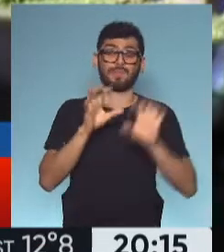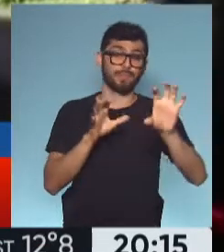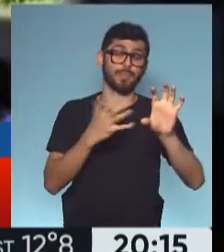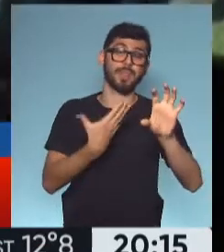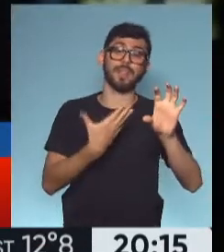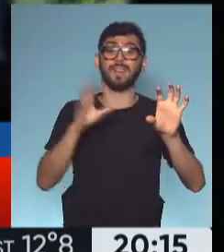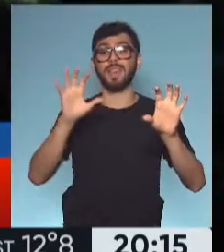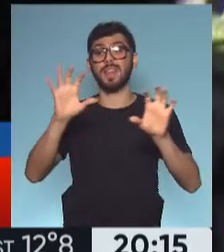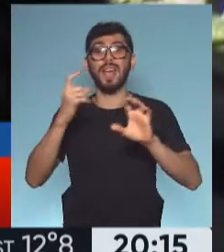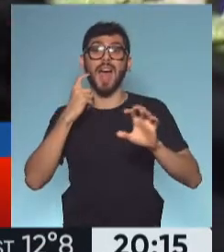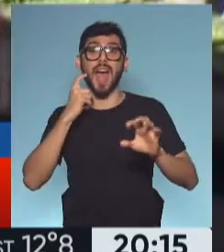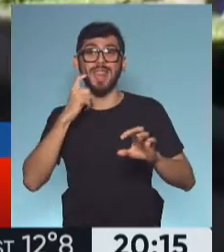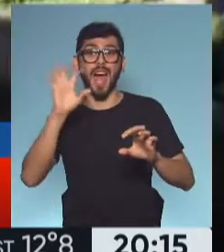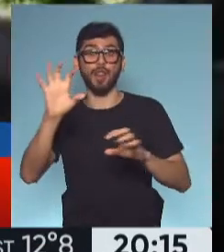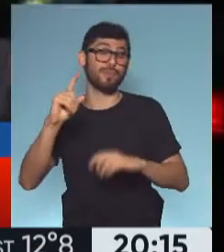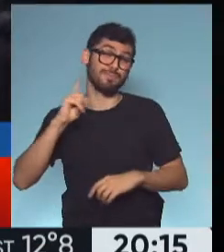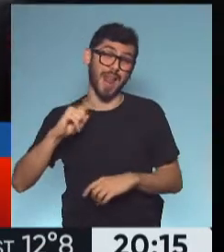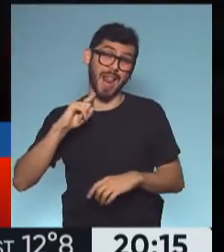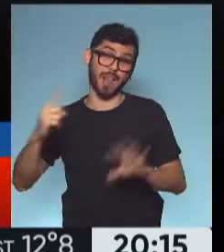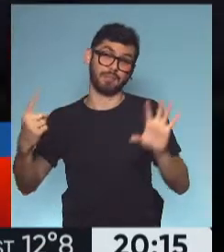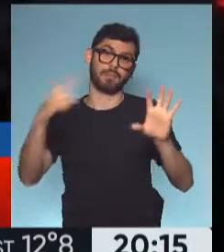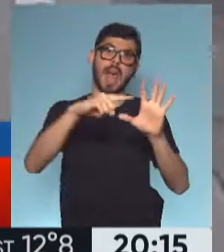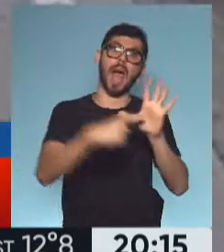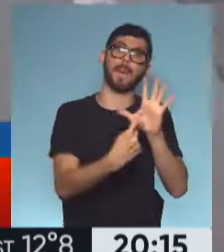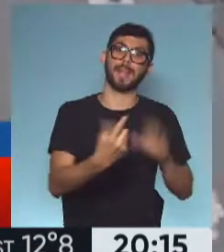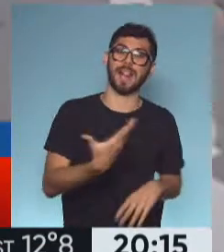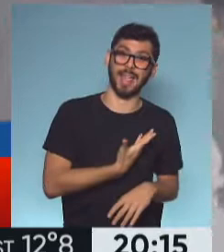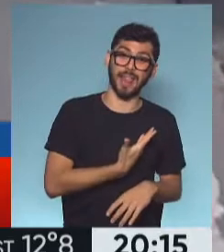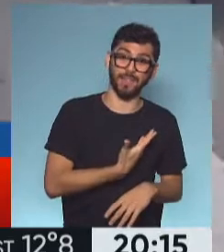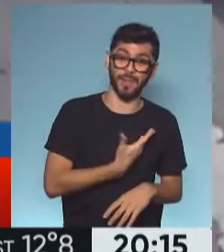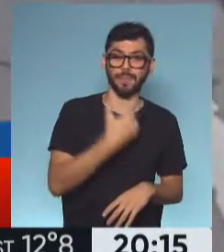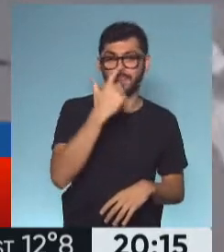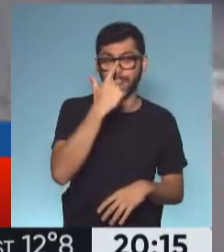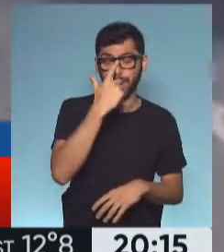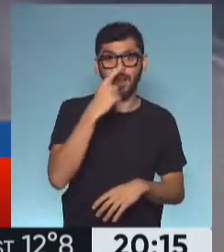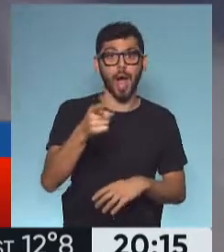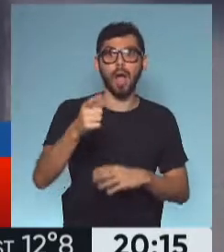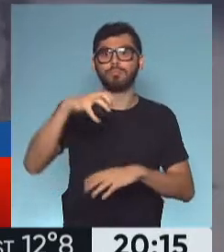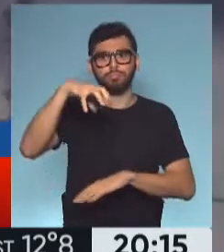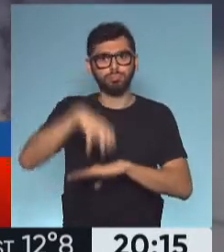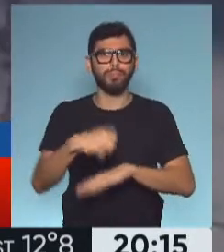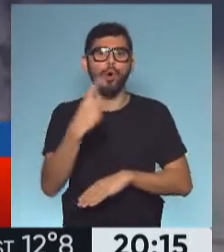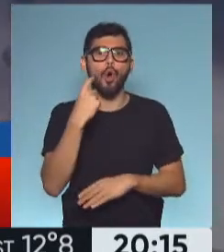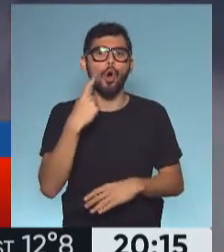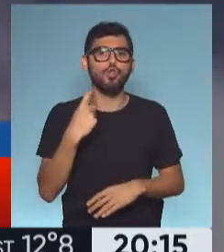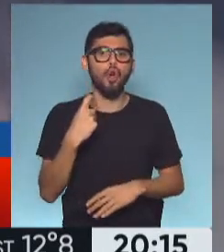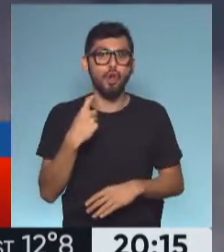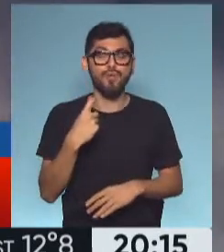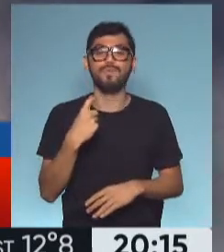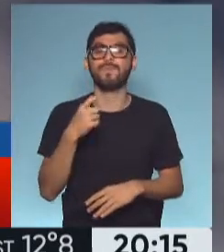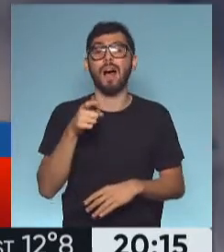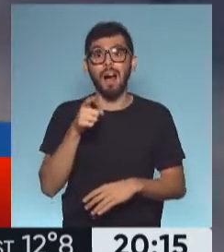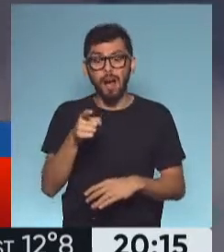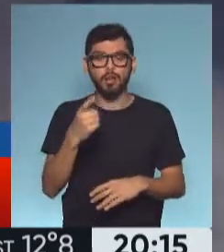Entre Ríos, Paraná, con la capital santafesina. Aquí se ha colocado un puesto sanitario donde se realizan